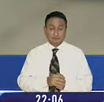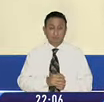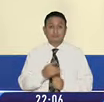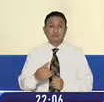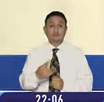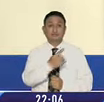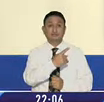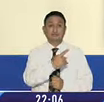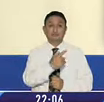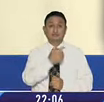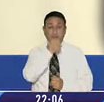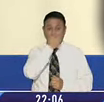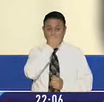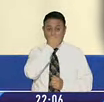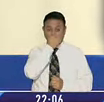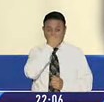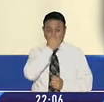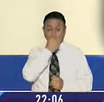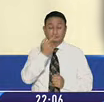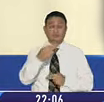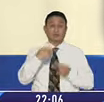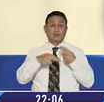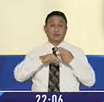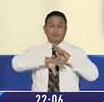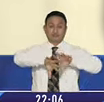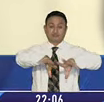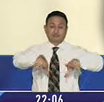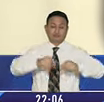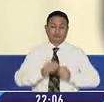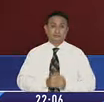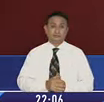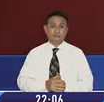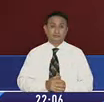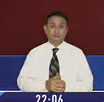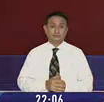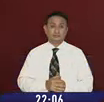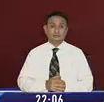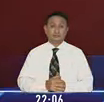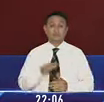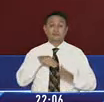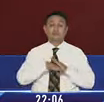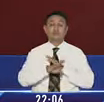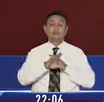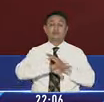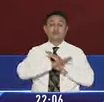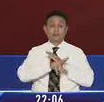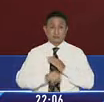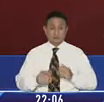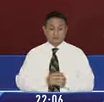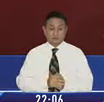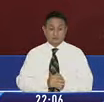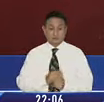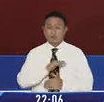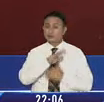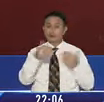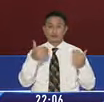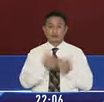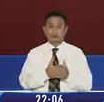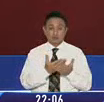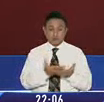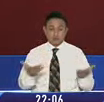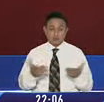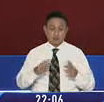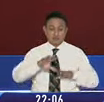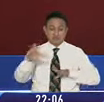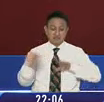identidad, prácticamente le vaciaron su negocio en una madrugada. Me entraron los ladrones, me robaron y se llevaron toditos los